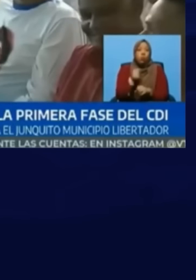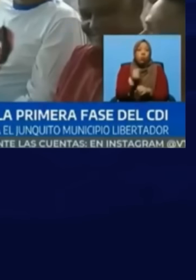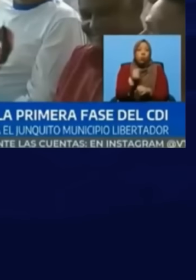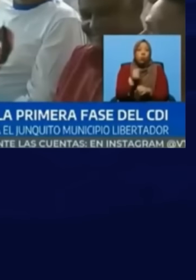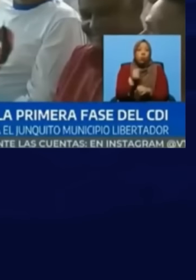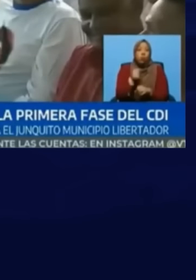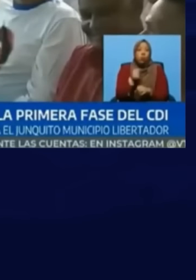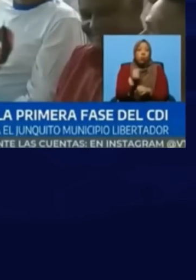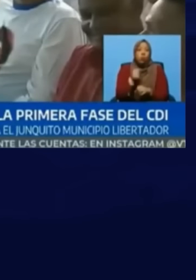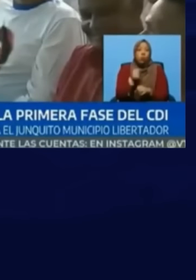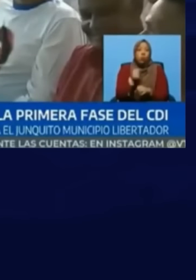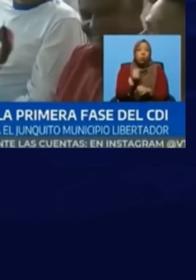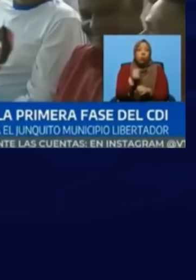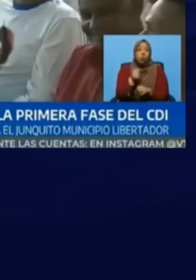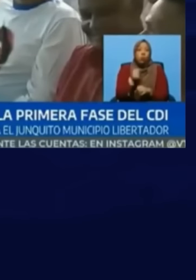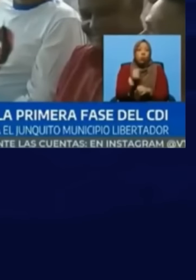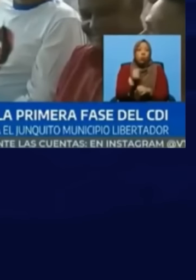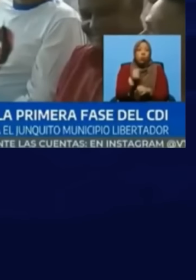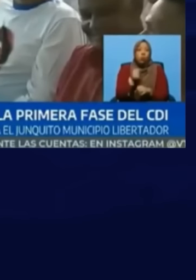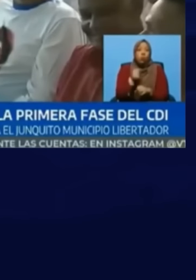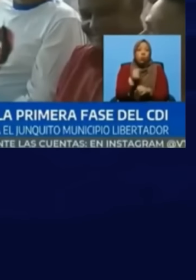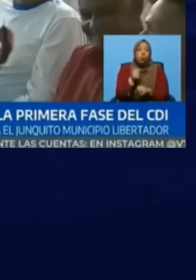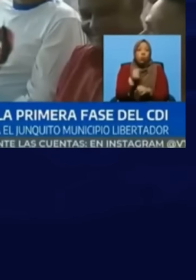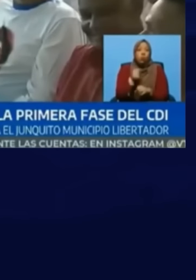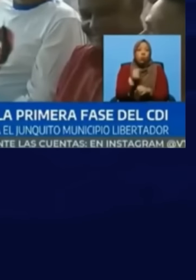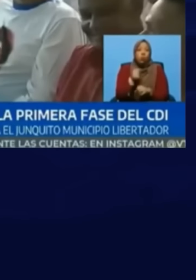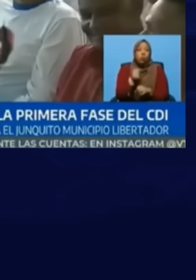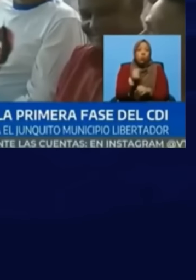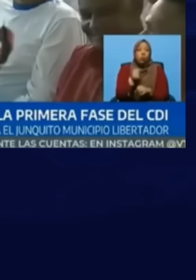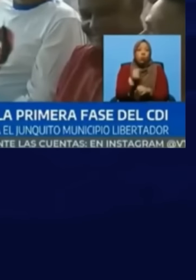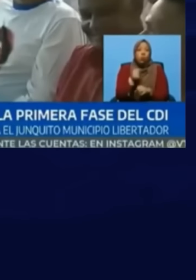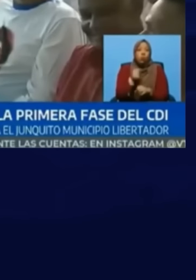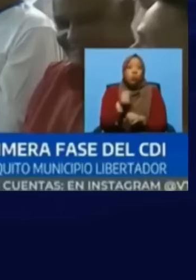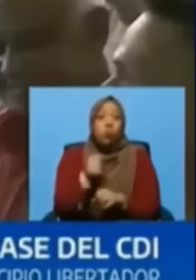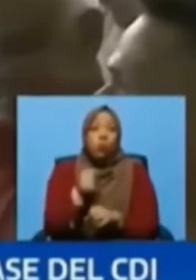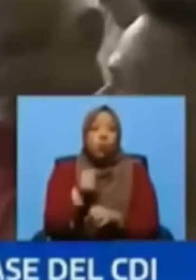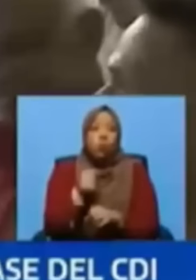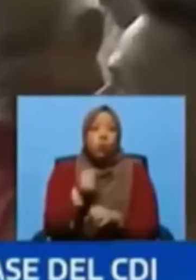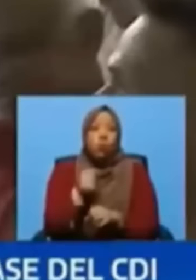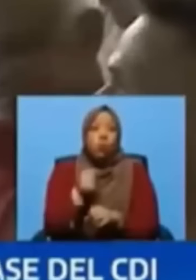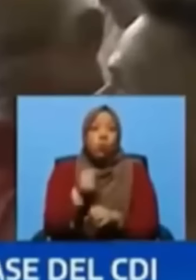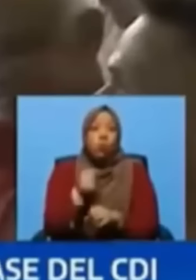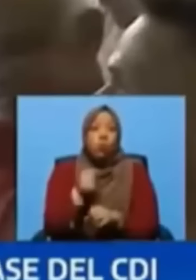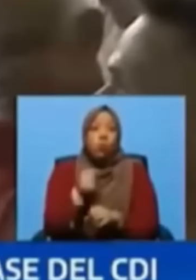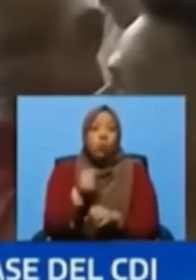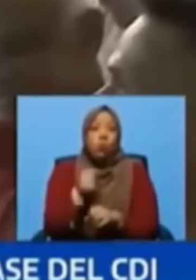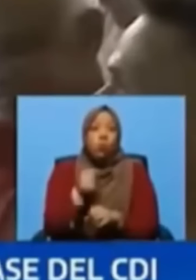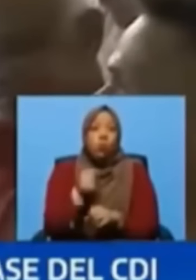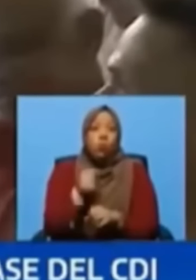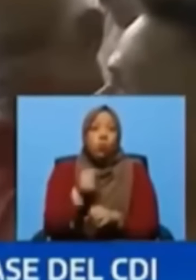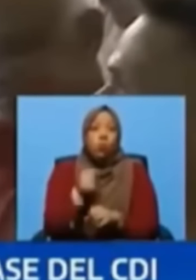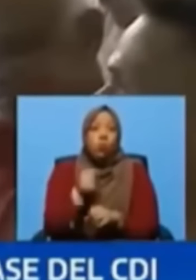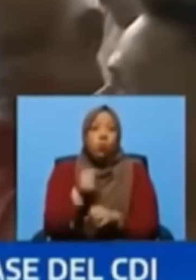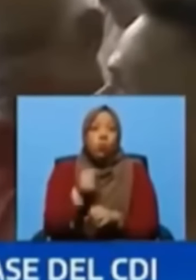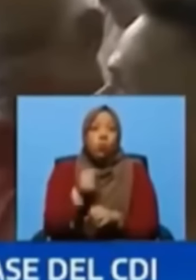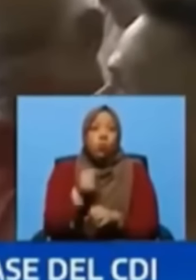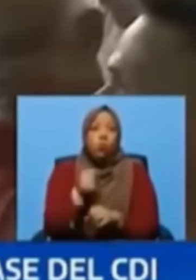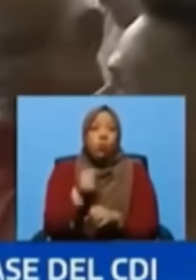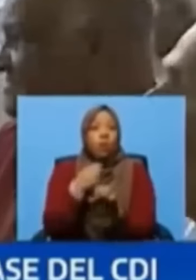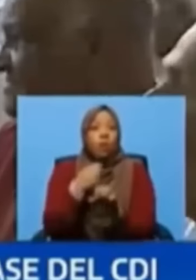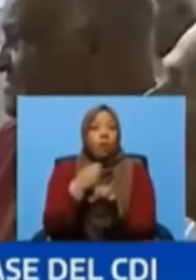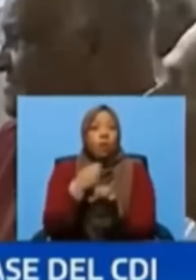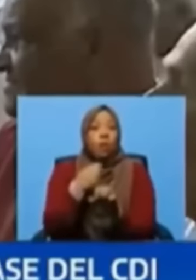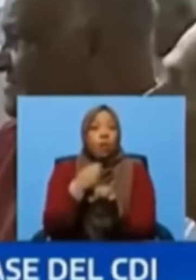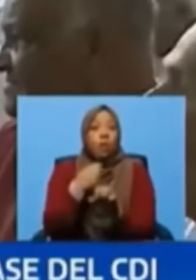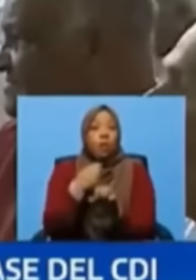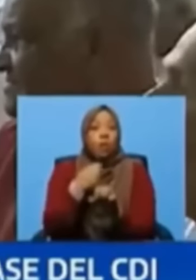gorrita que tiene alizado adante es ese Mart Qué cosa tiene No sé bueno este de la